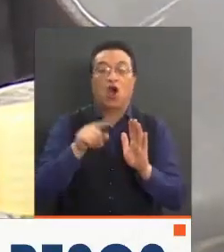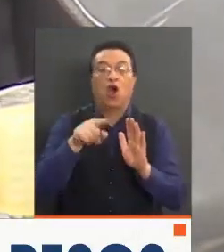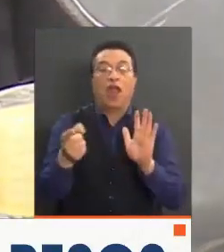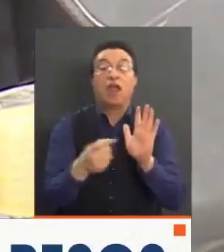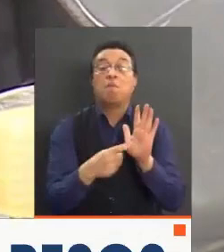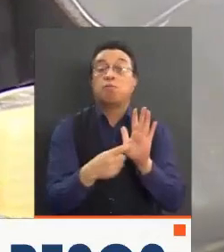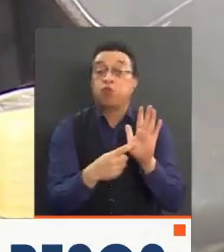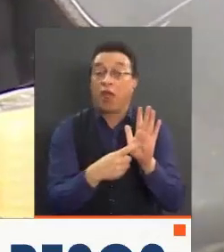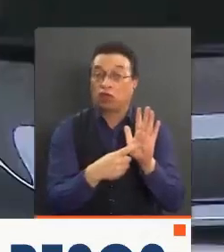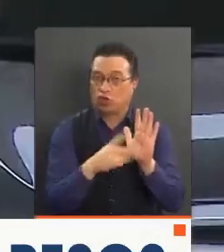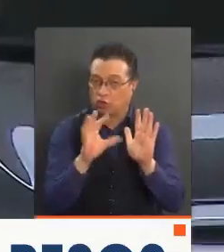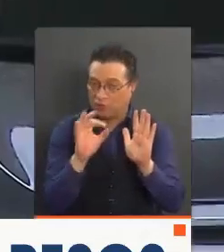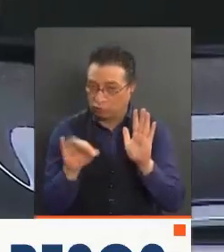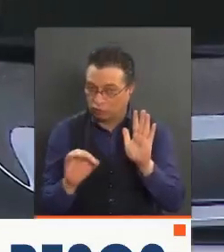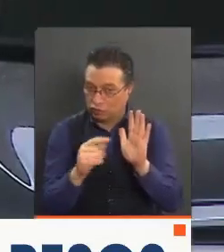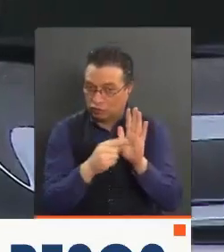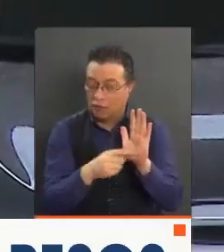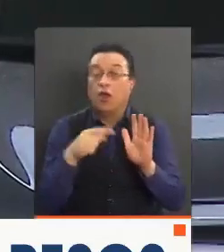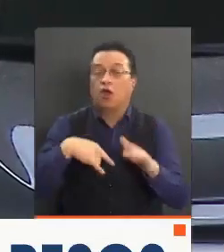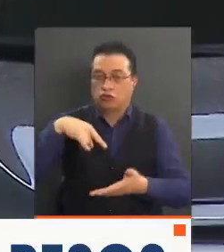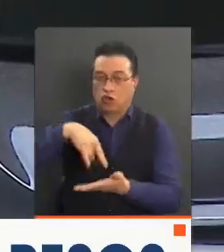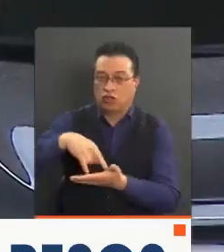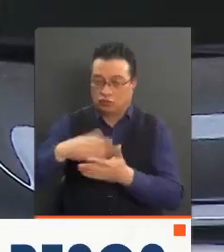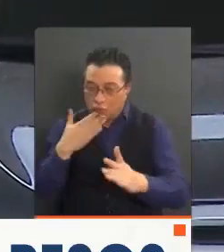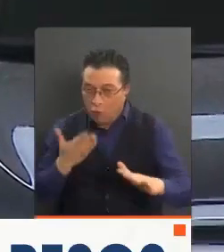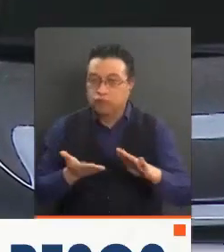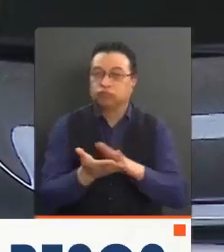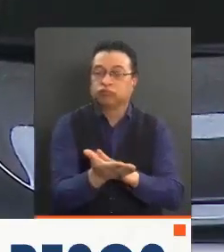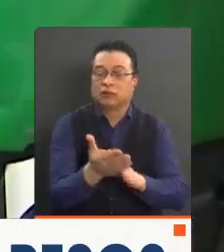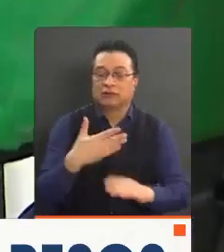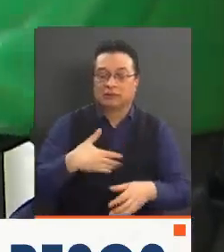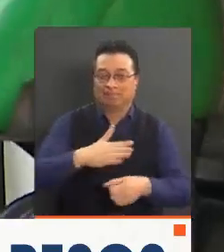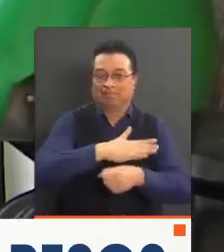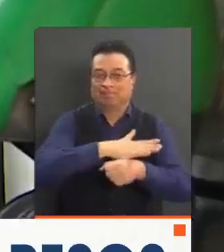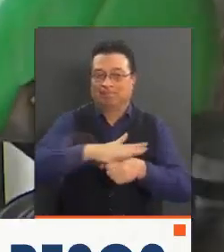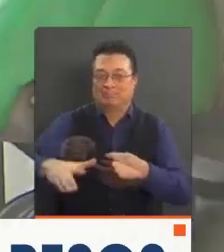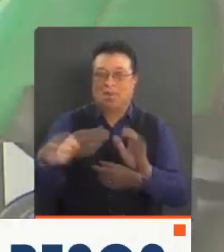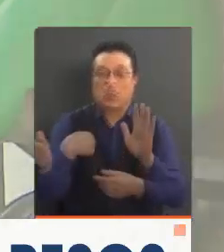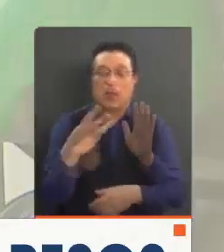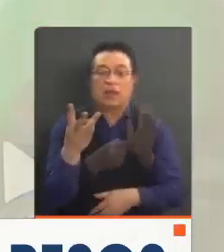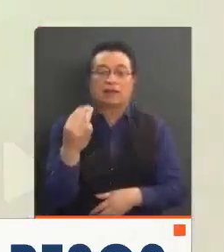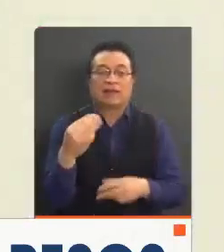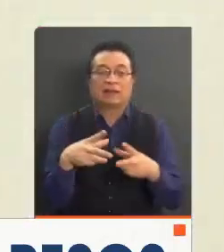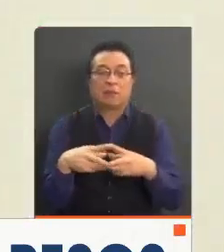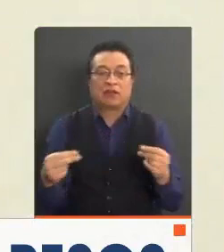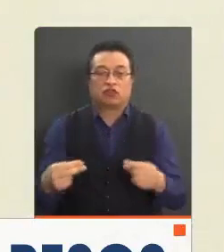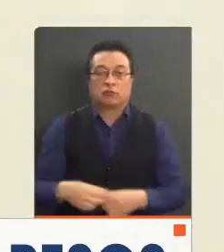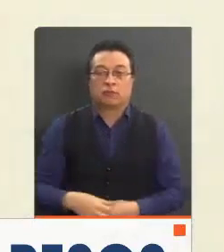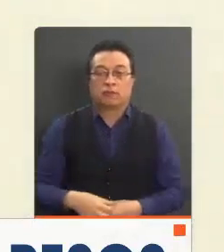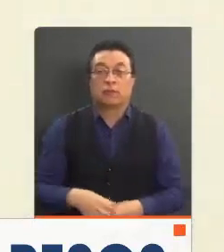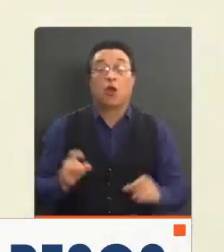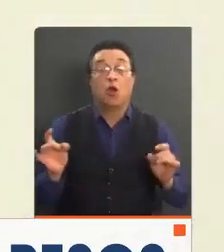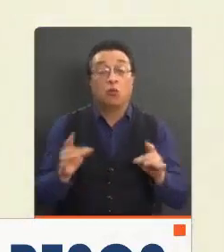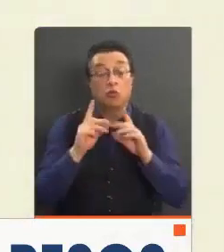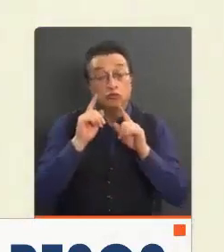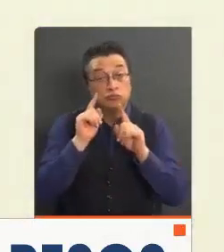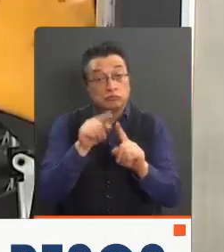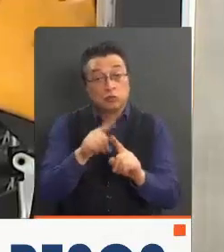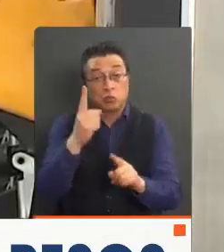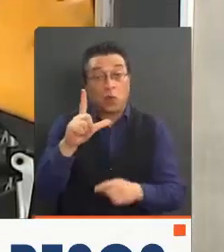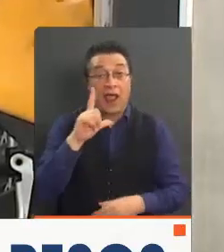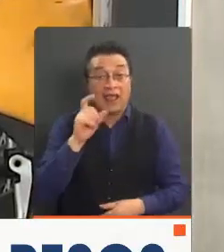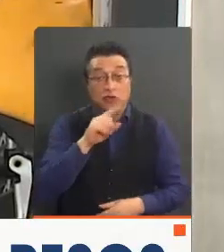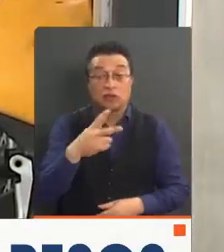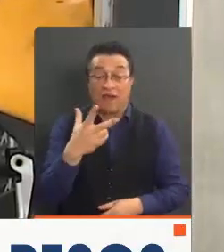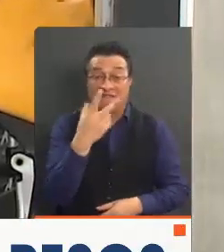en el Congreso, que busca modificar o eliminar el impuesto específico a los combustibles. Si tomamos como referencia que el litro de bencina de